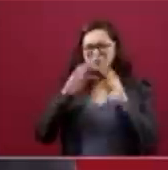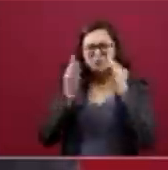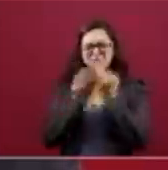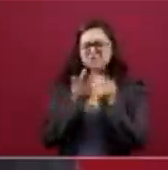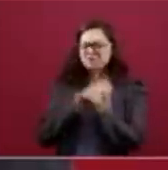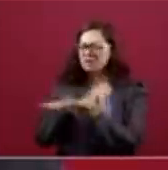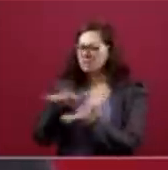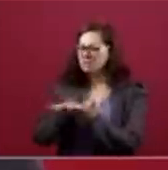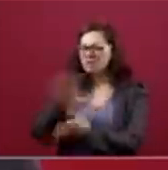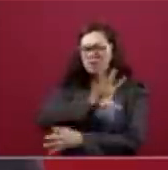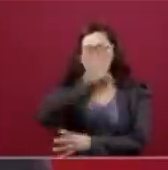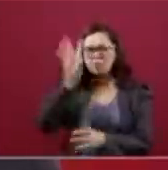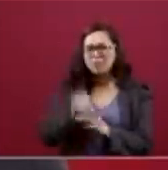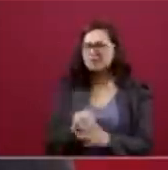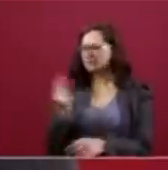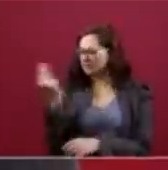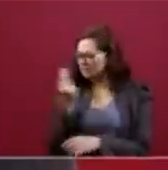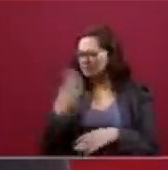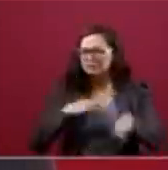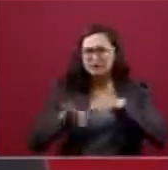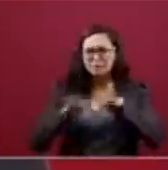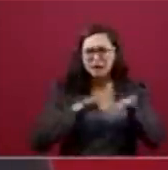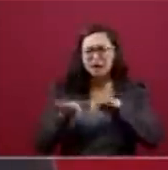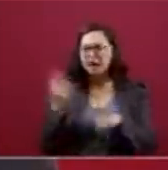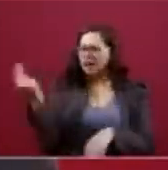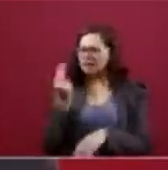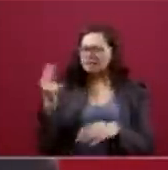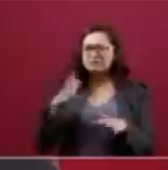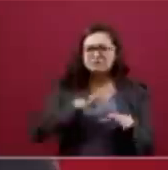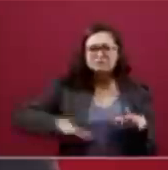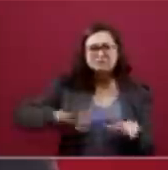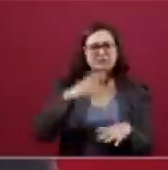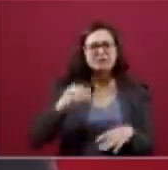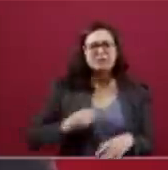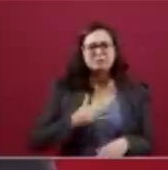requieran: trabajo, bienestar.